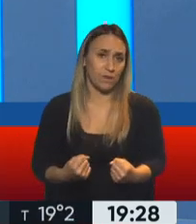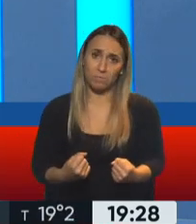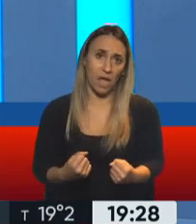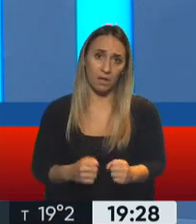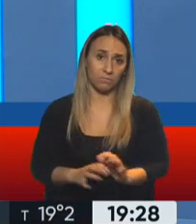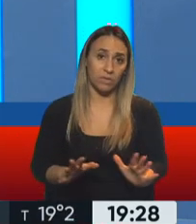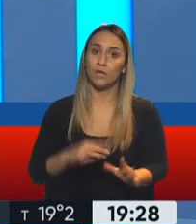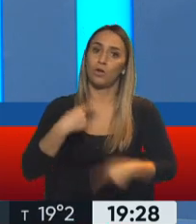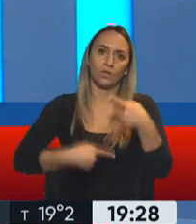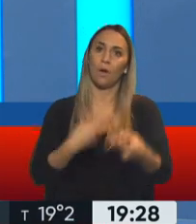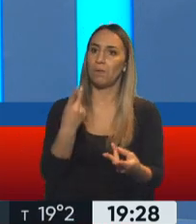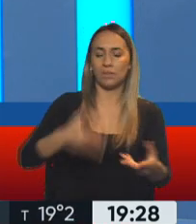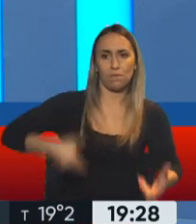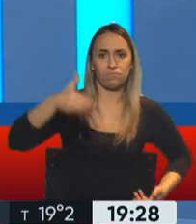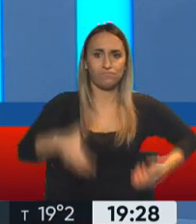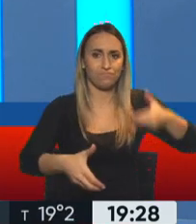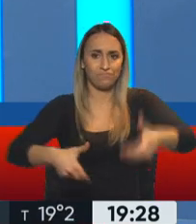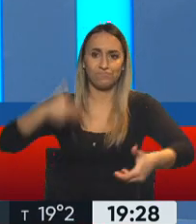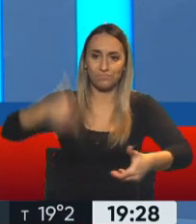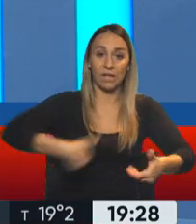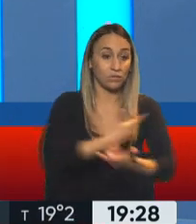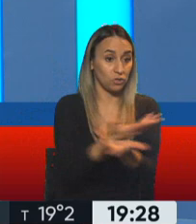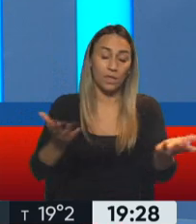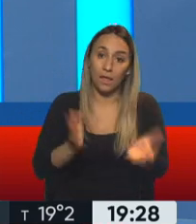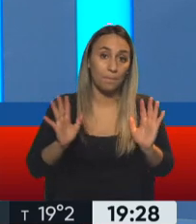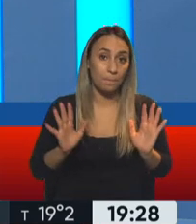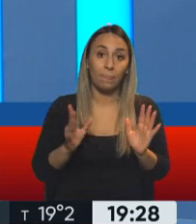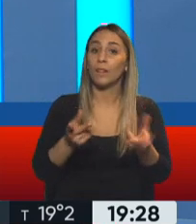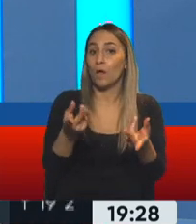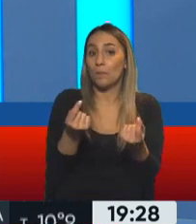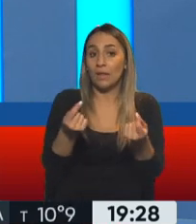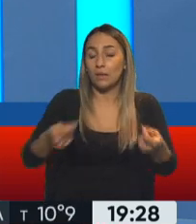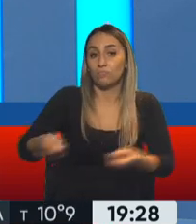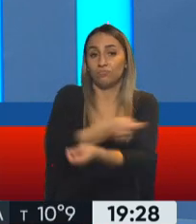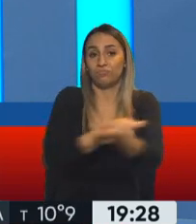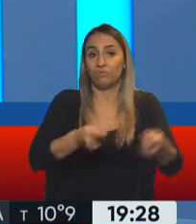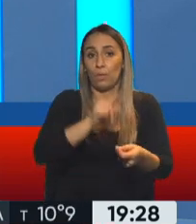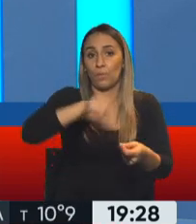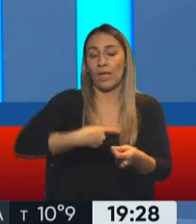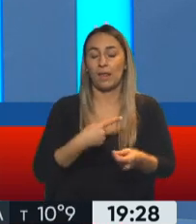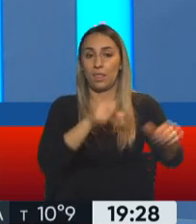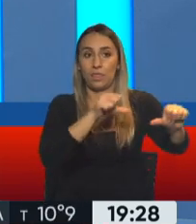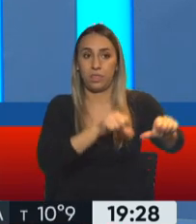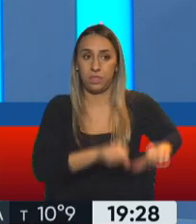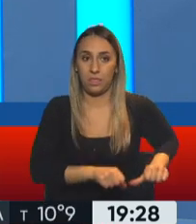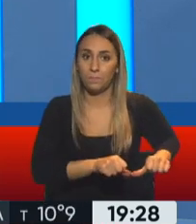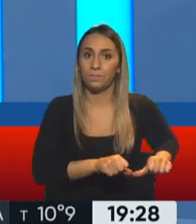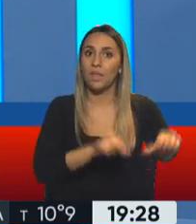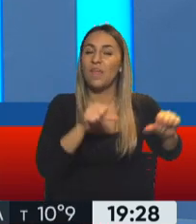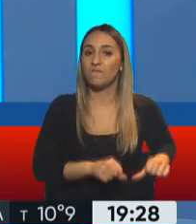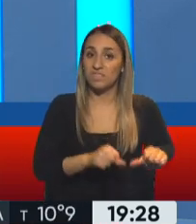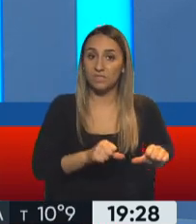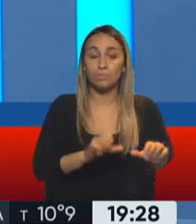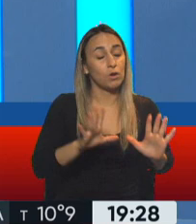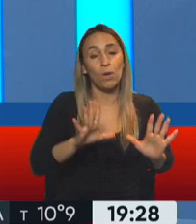seguir poniendo plata en la calle. Vos me dirás, bueno, la plata en la calle, la emisión monetaria genera déficit fiscal. Es cierto, pero bueno, está en la política